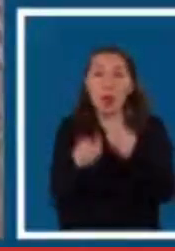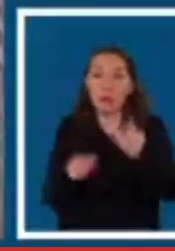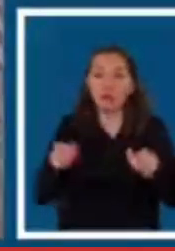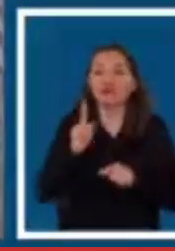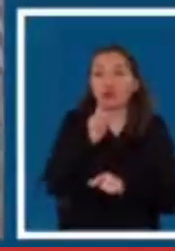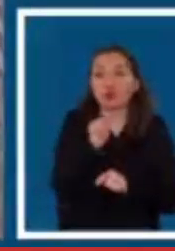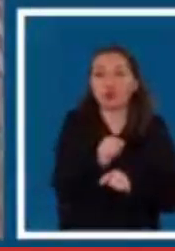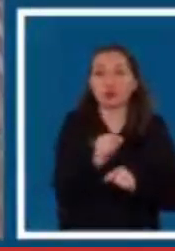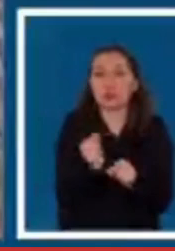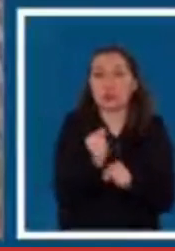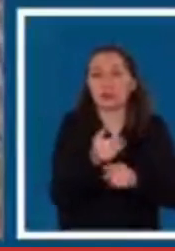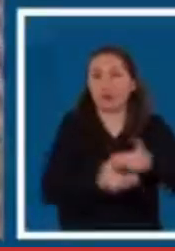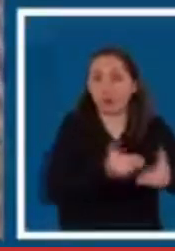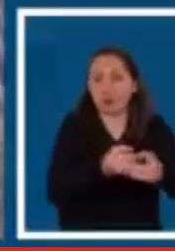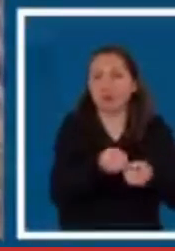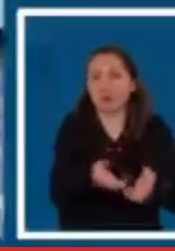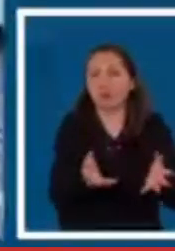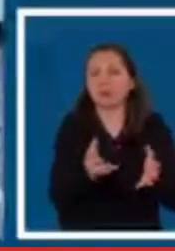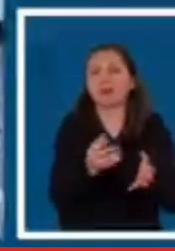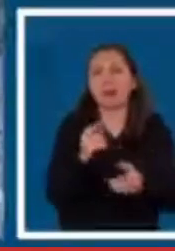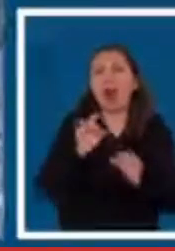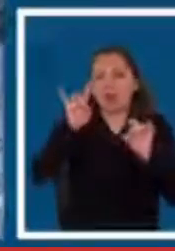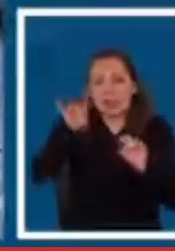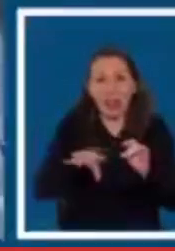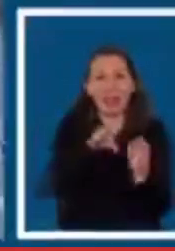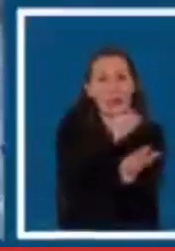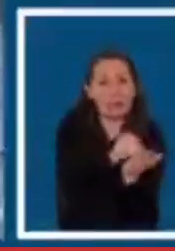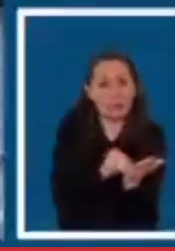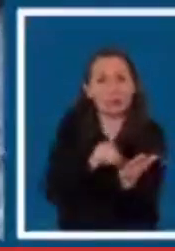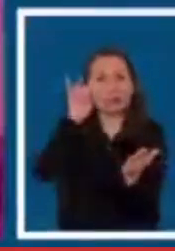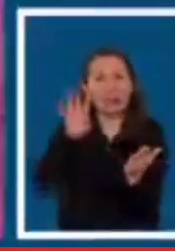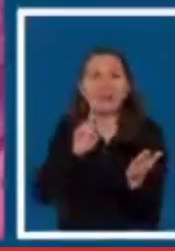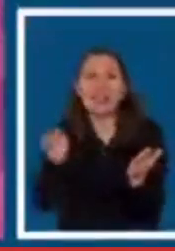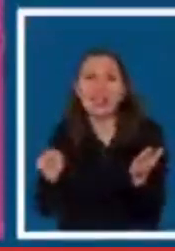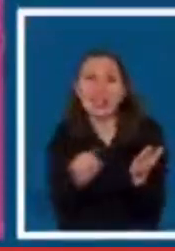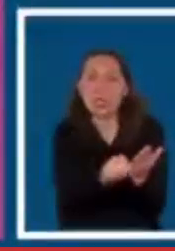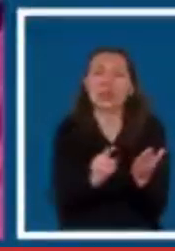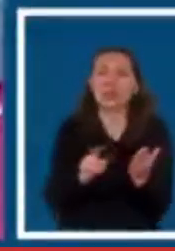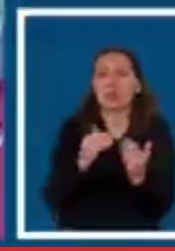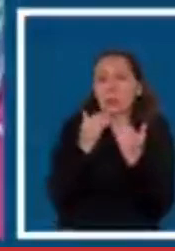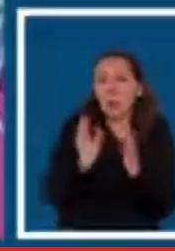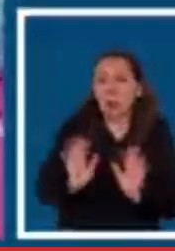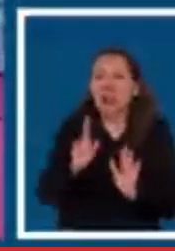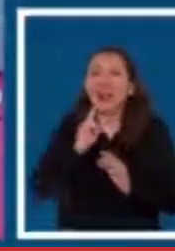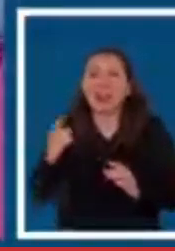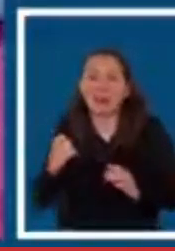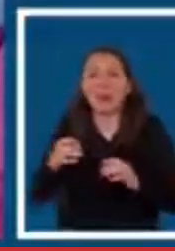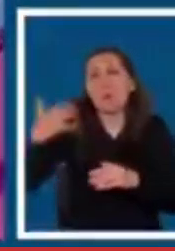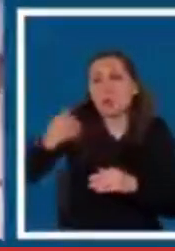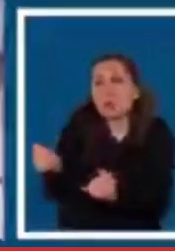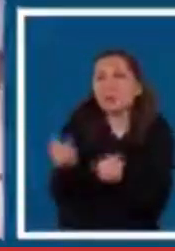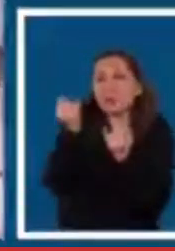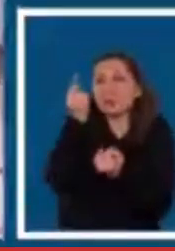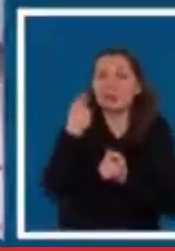personas produzcan para efectos de ser catastrados Ah eso es bien importante de tenerlo en cuenta lo que nos interesa es y dar cuenta